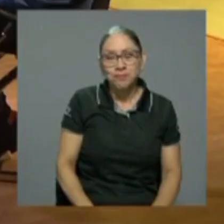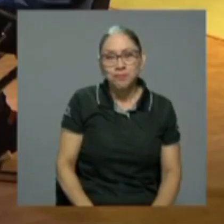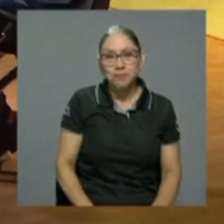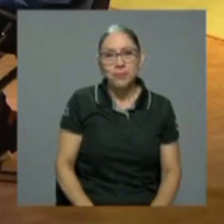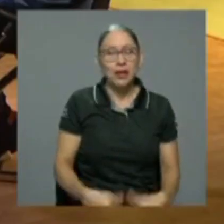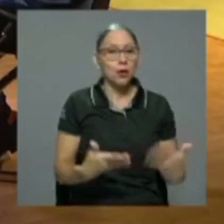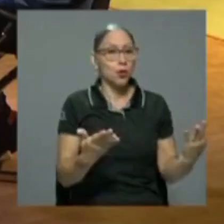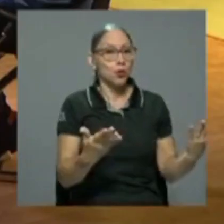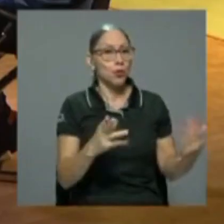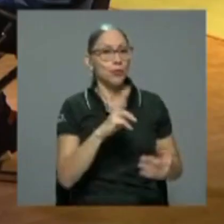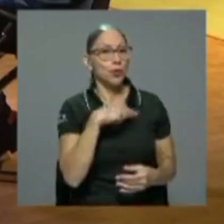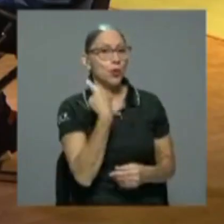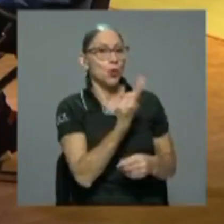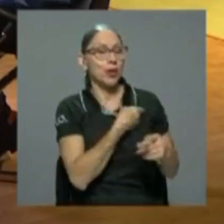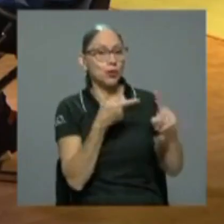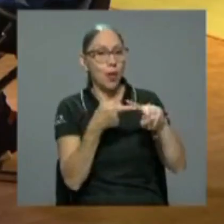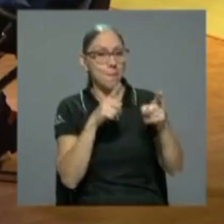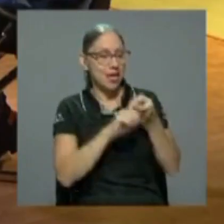Nuestro amigo